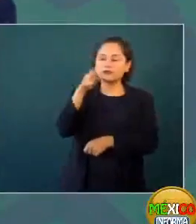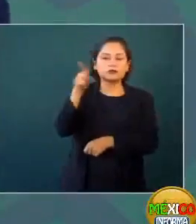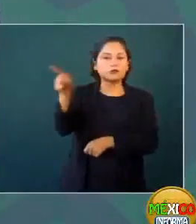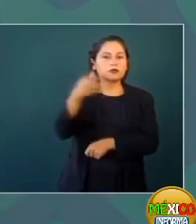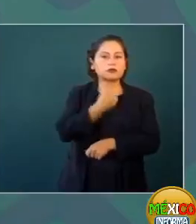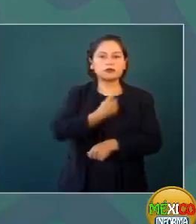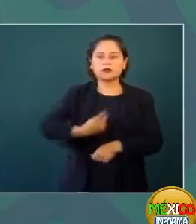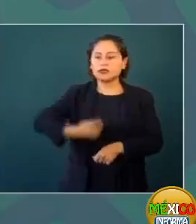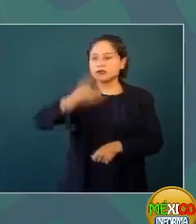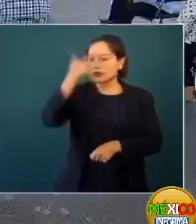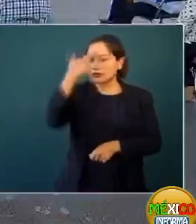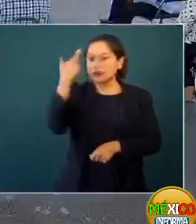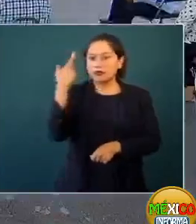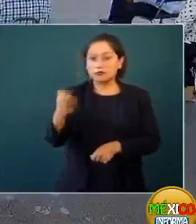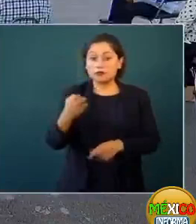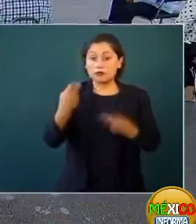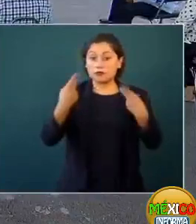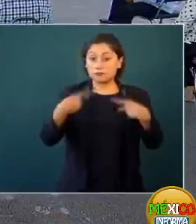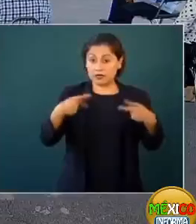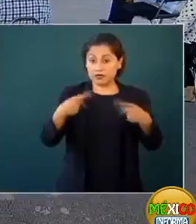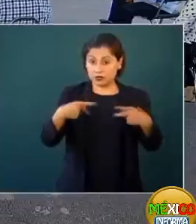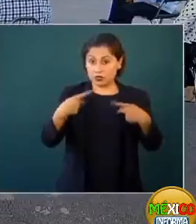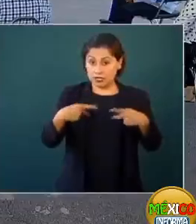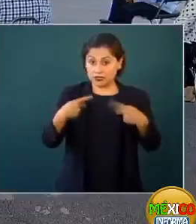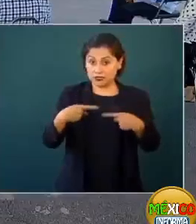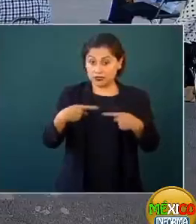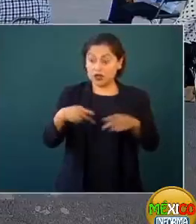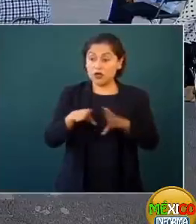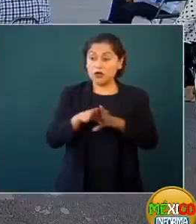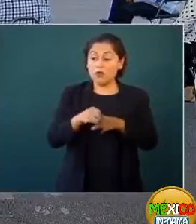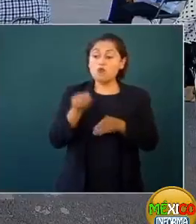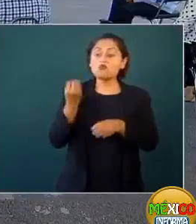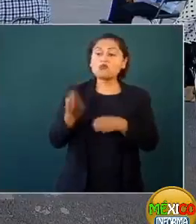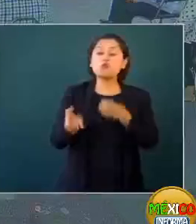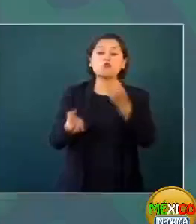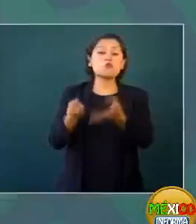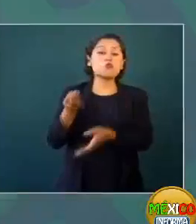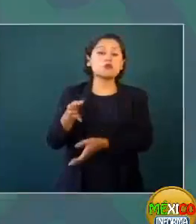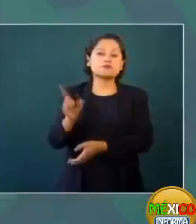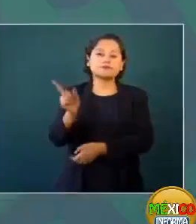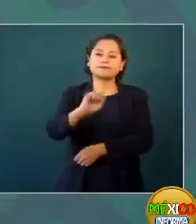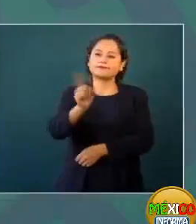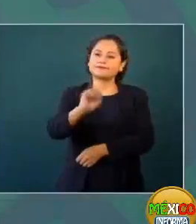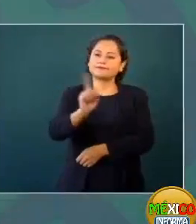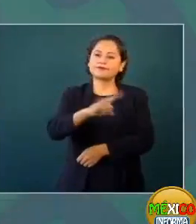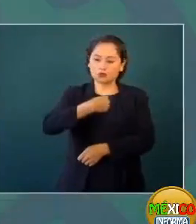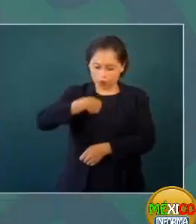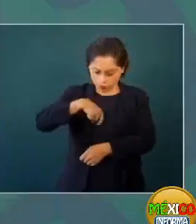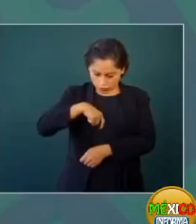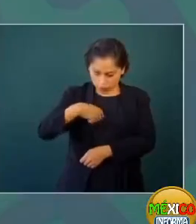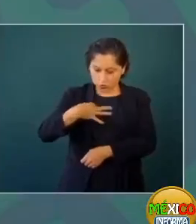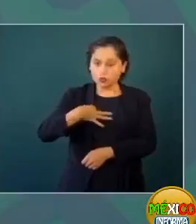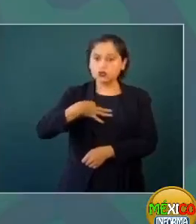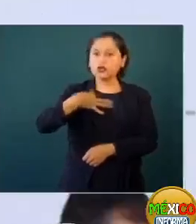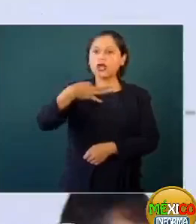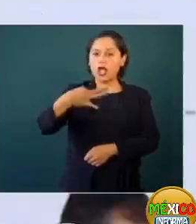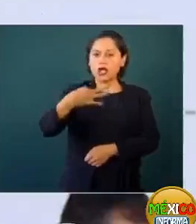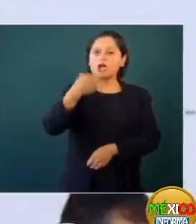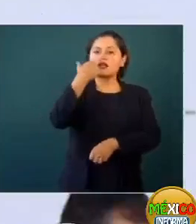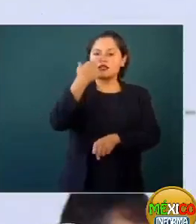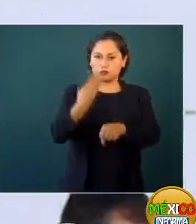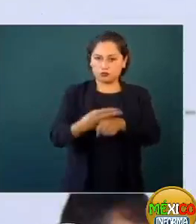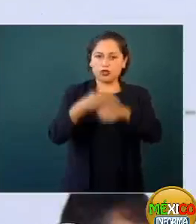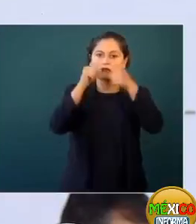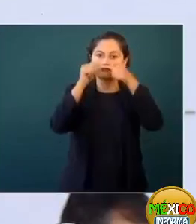la gente no merece mezquindades sino responsabilidad de parte de quienes hemos sido electos yo tengo muy